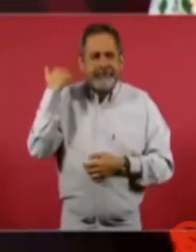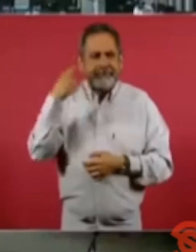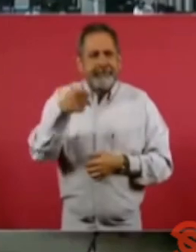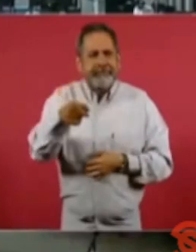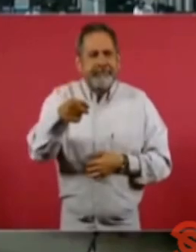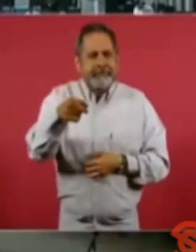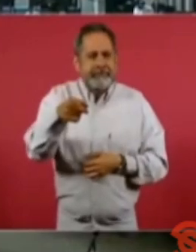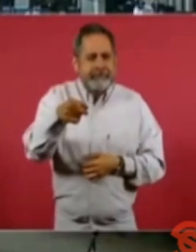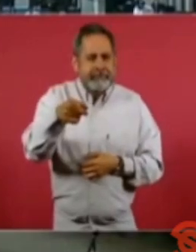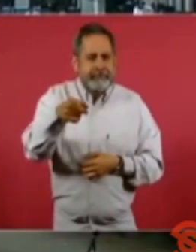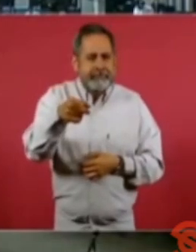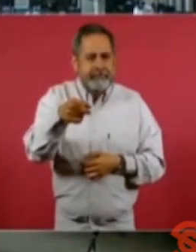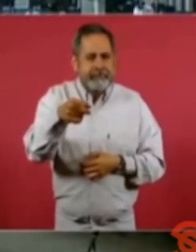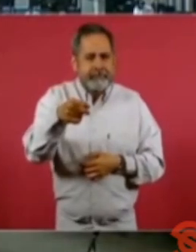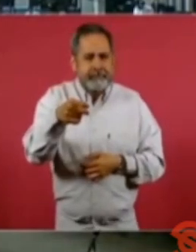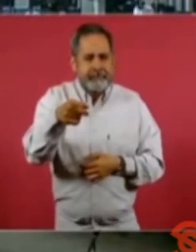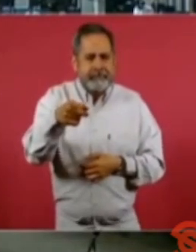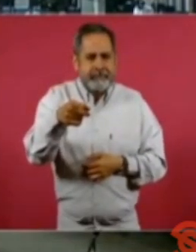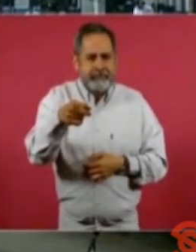realmente